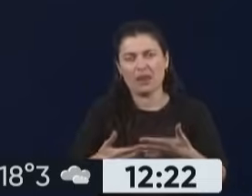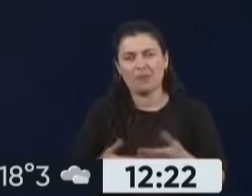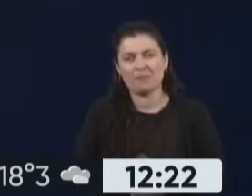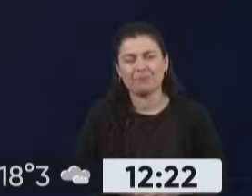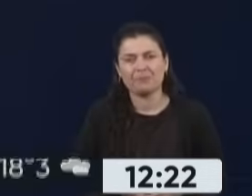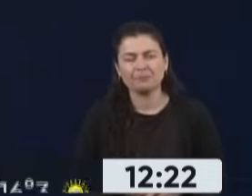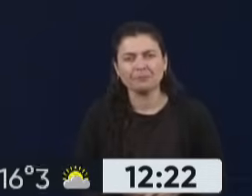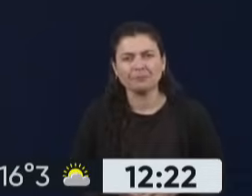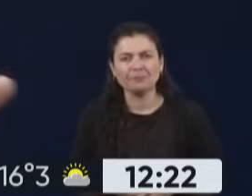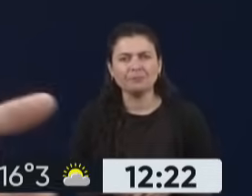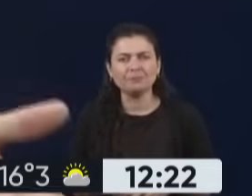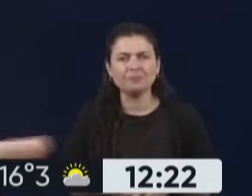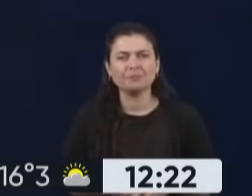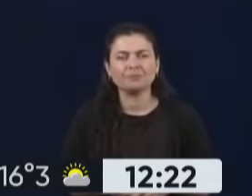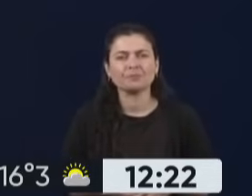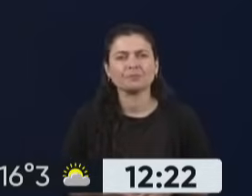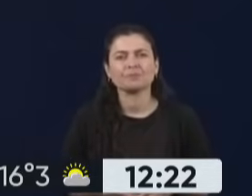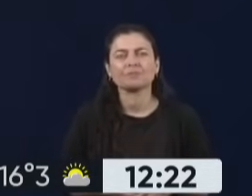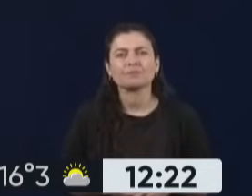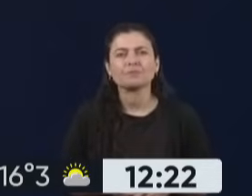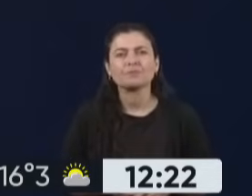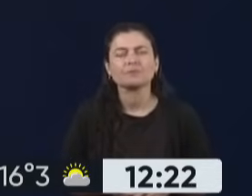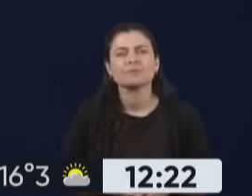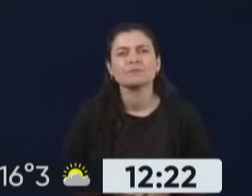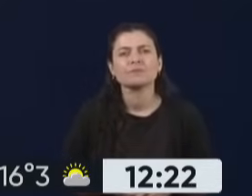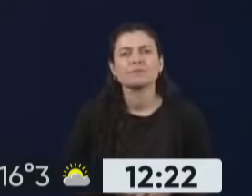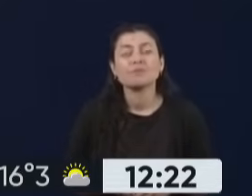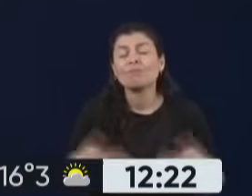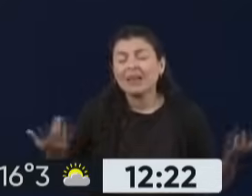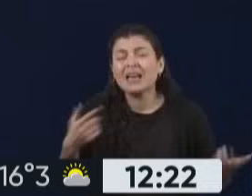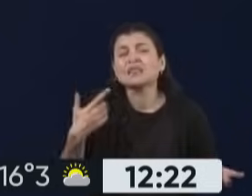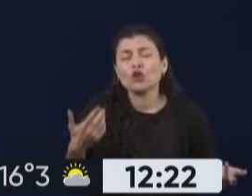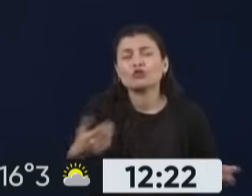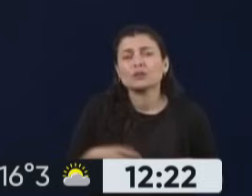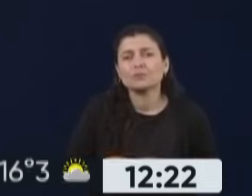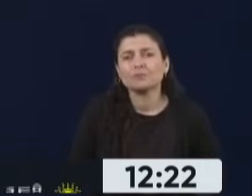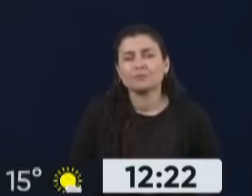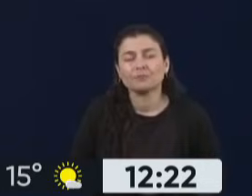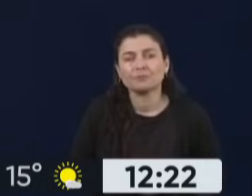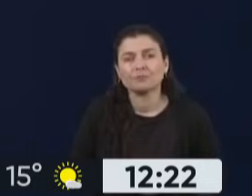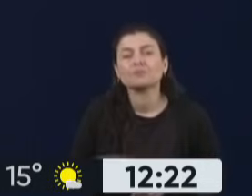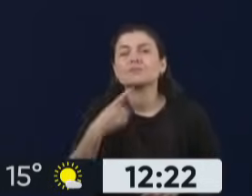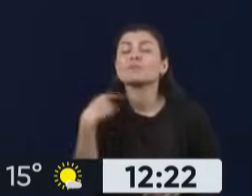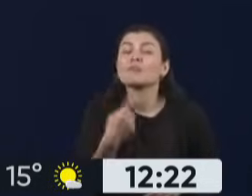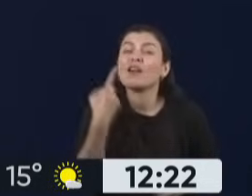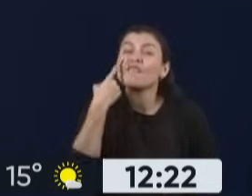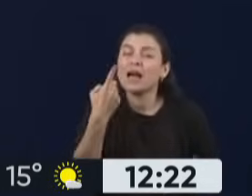un sistema que es el que se está implementando. Entonces, vos fijate que